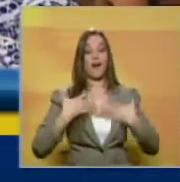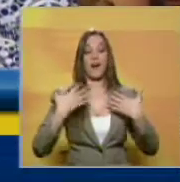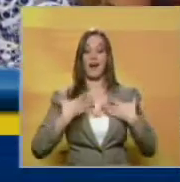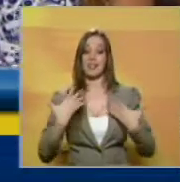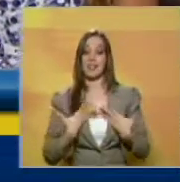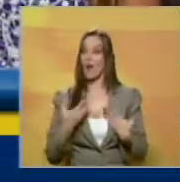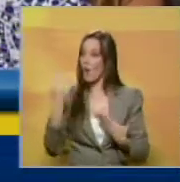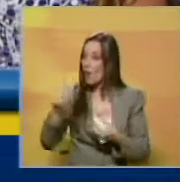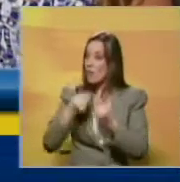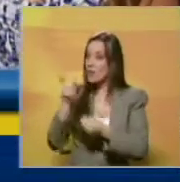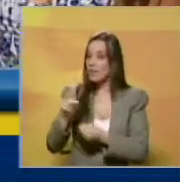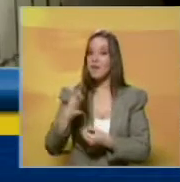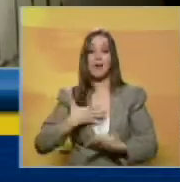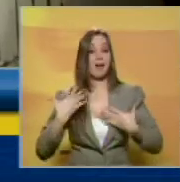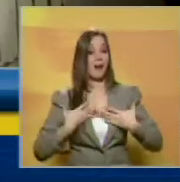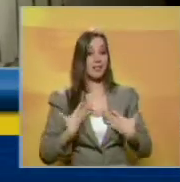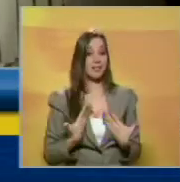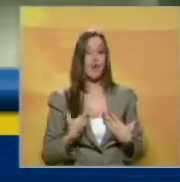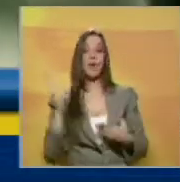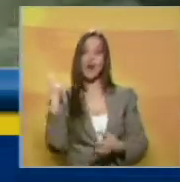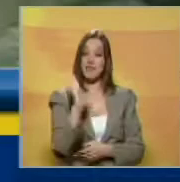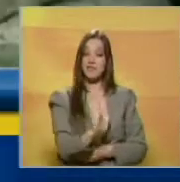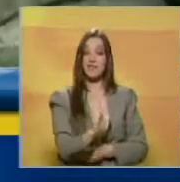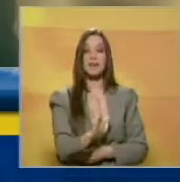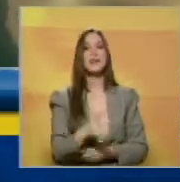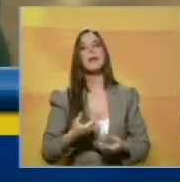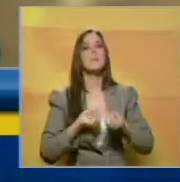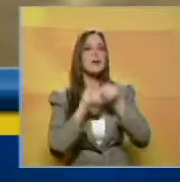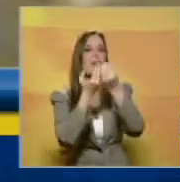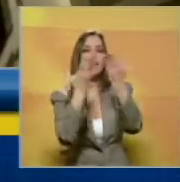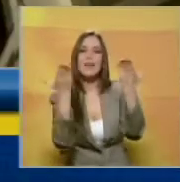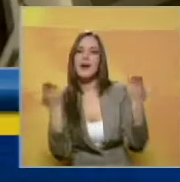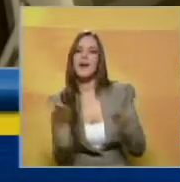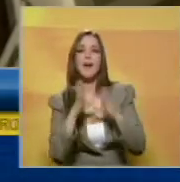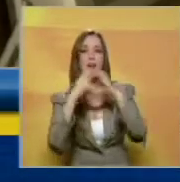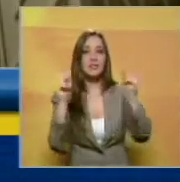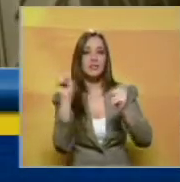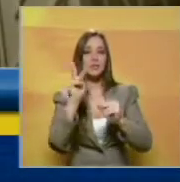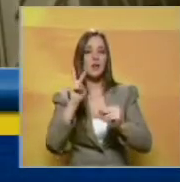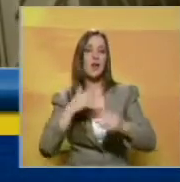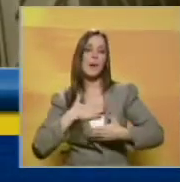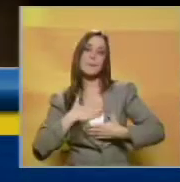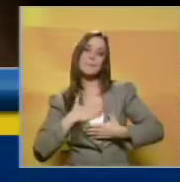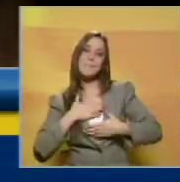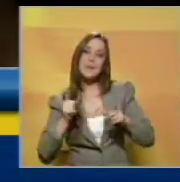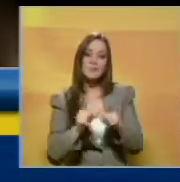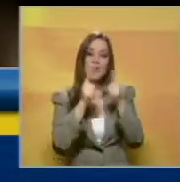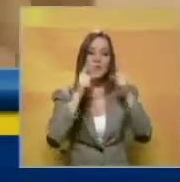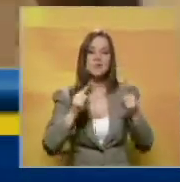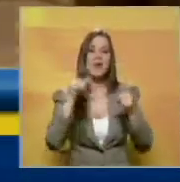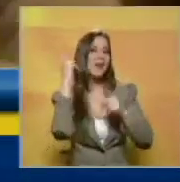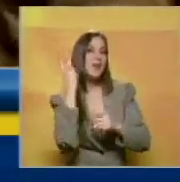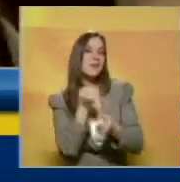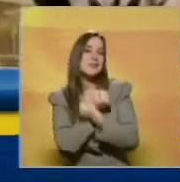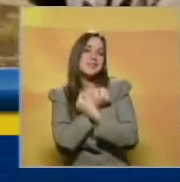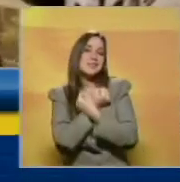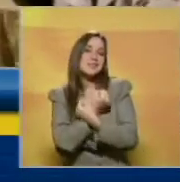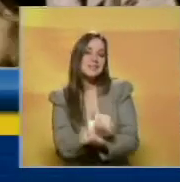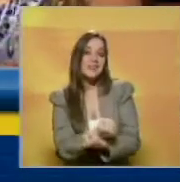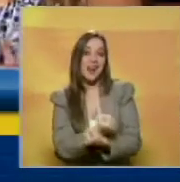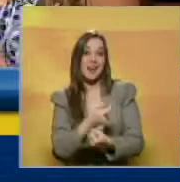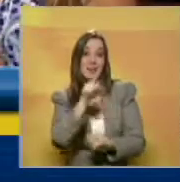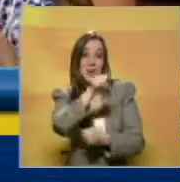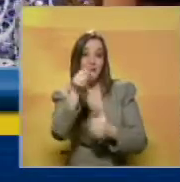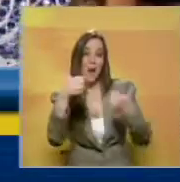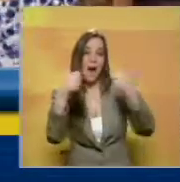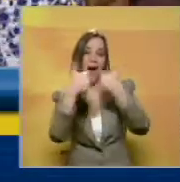invitación, encantado de estar por acá para poder seguir llevándole a Venezuela mi música, que me escuchen y que se enamoren. Fuiste Mía, un video